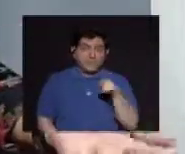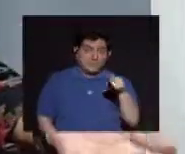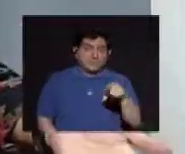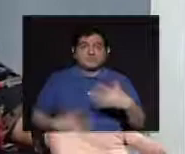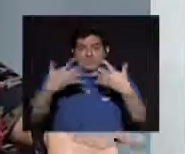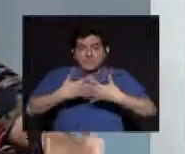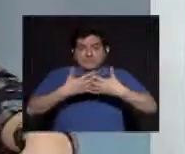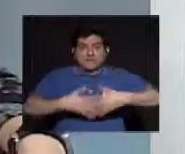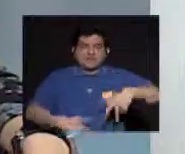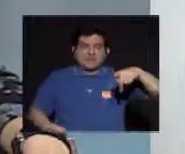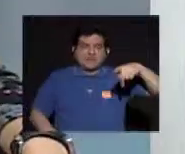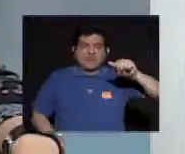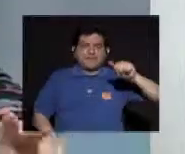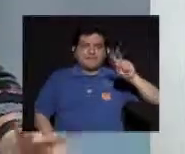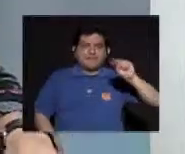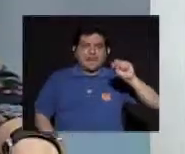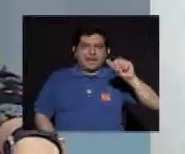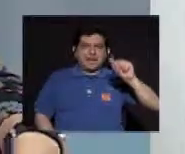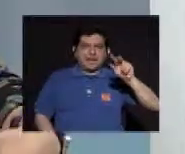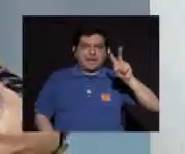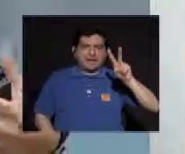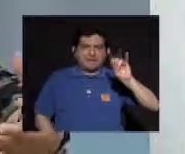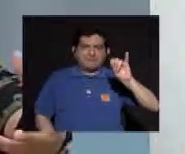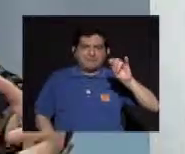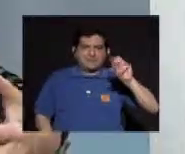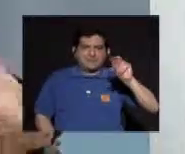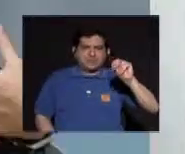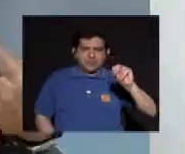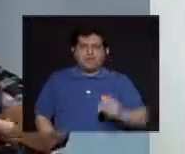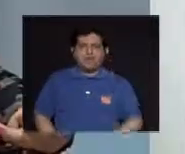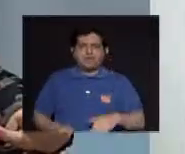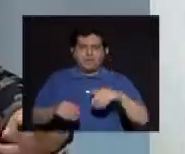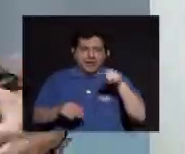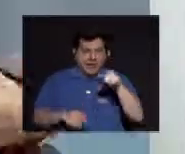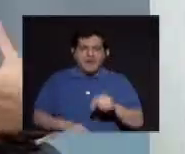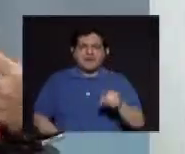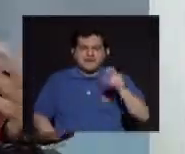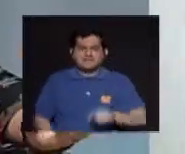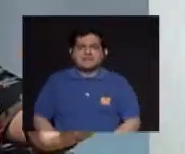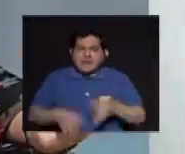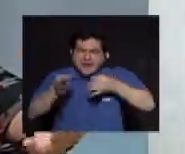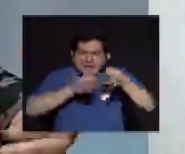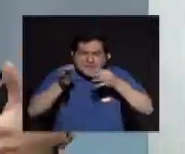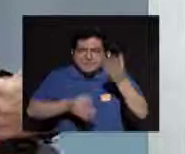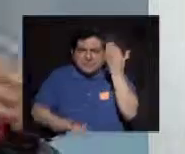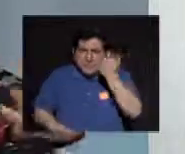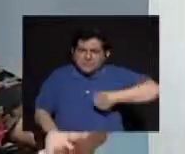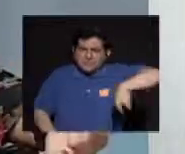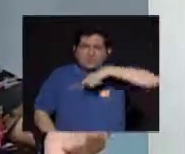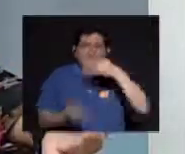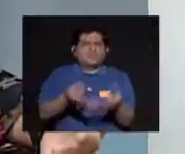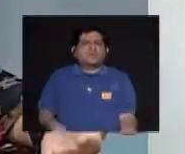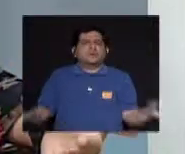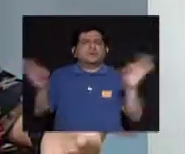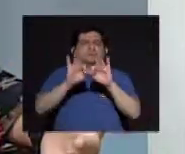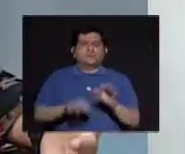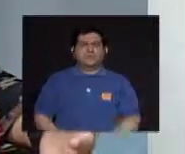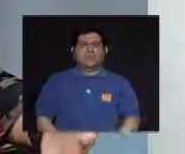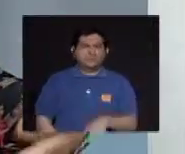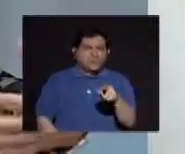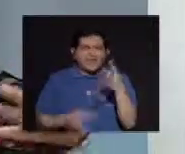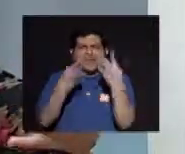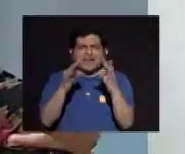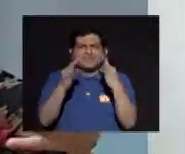esto, porque era de Panavision. Entonces nosotros dos fuimos, tuvimos que hacer como un pitch, después reunirnos con cierta gente, explicarles por qué para nosotros